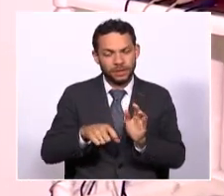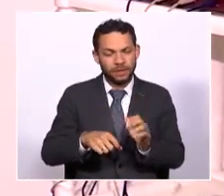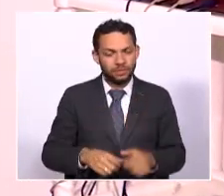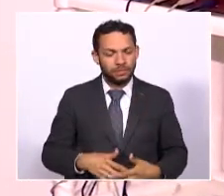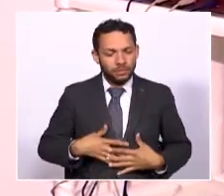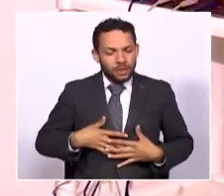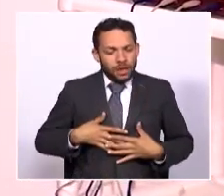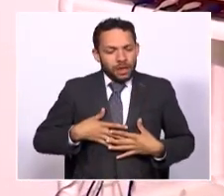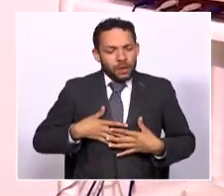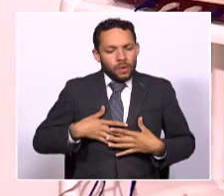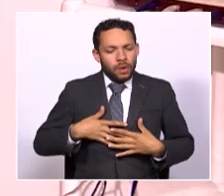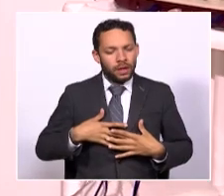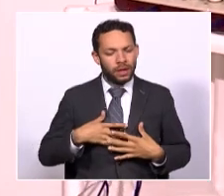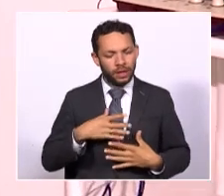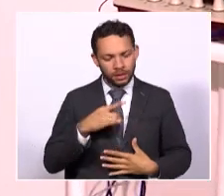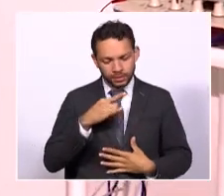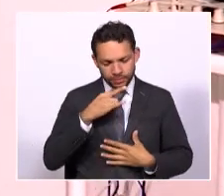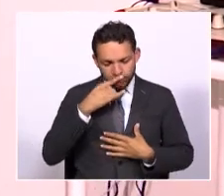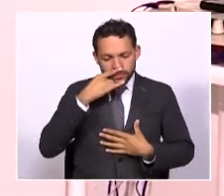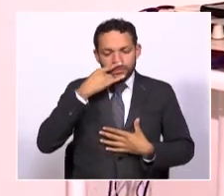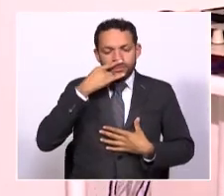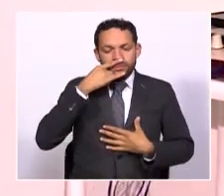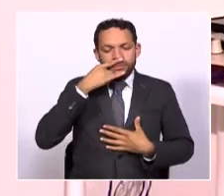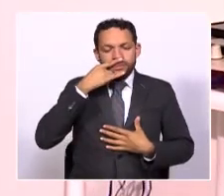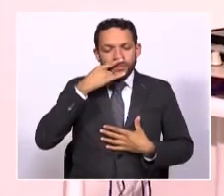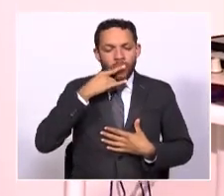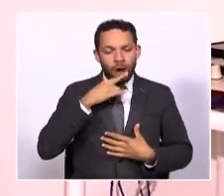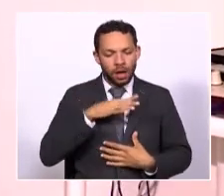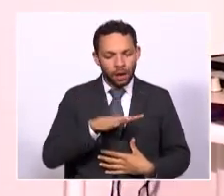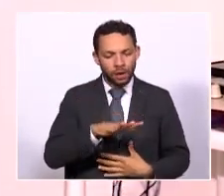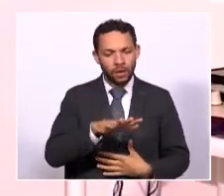inhale y exhale.